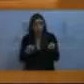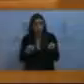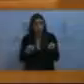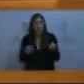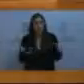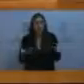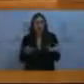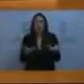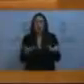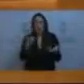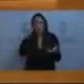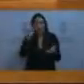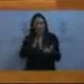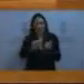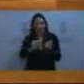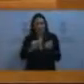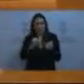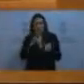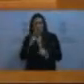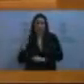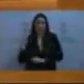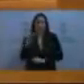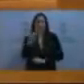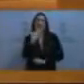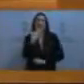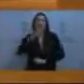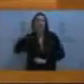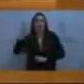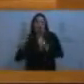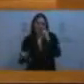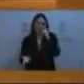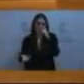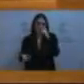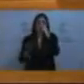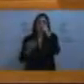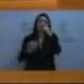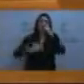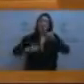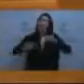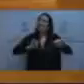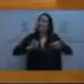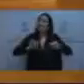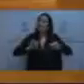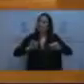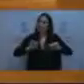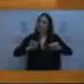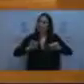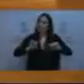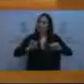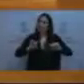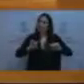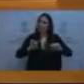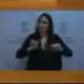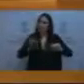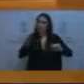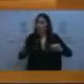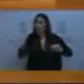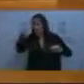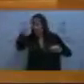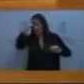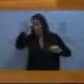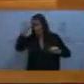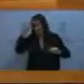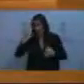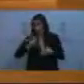el código ictus en respuesta a una llamada desde, por ejemplo, Vegadeo y tiene que decidir el transporte del paciente